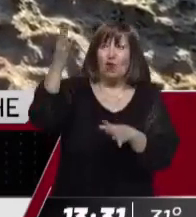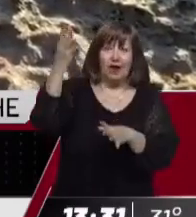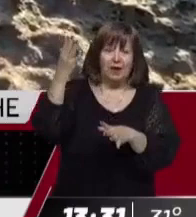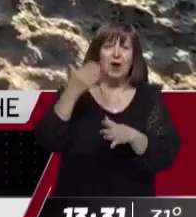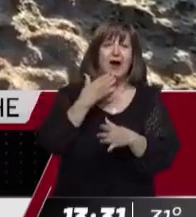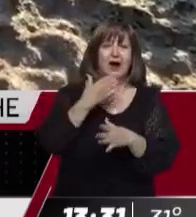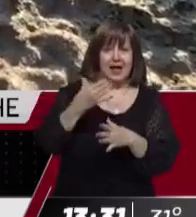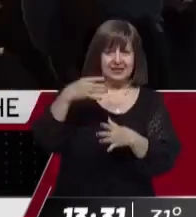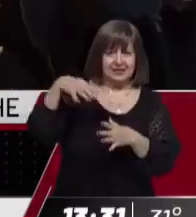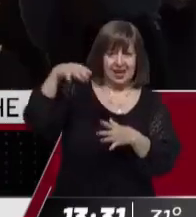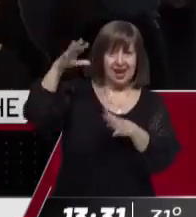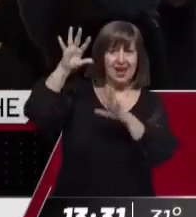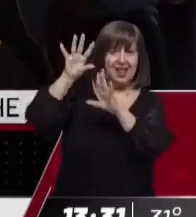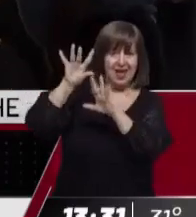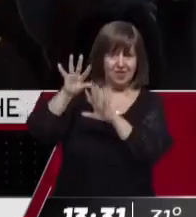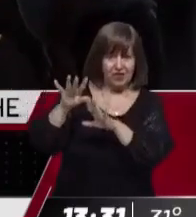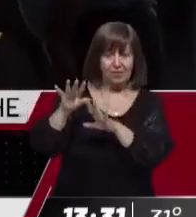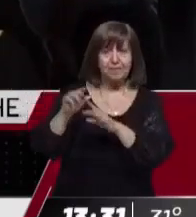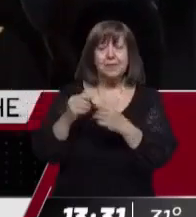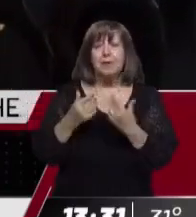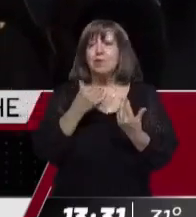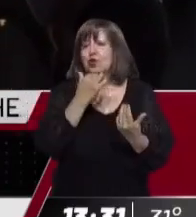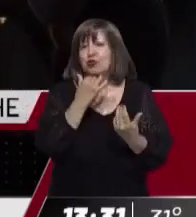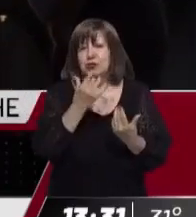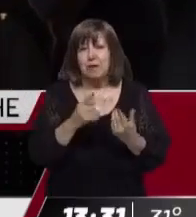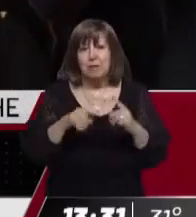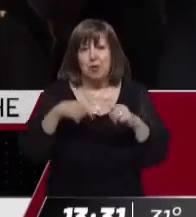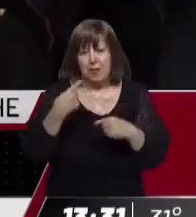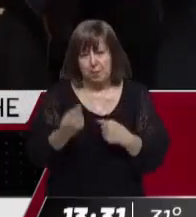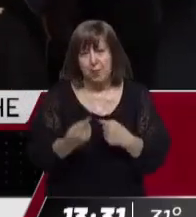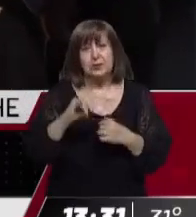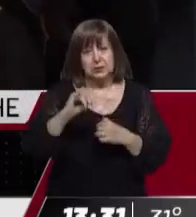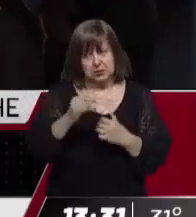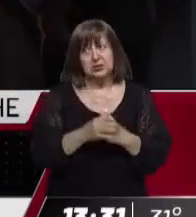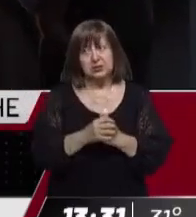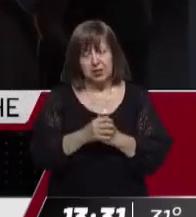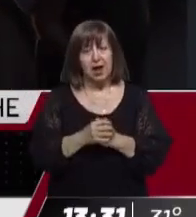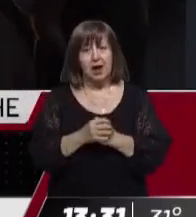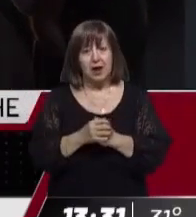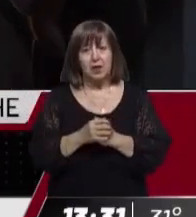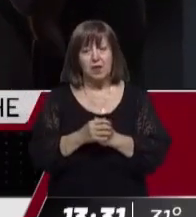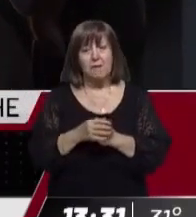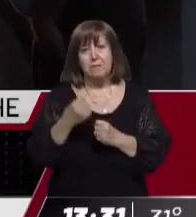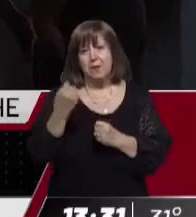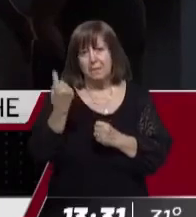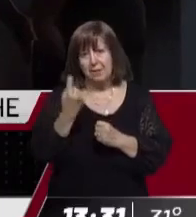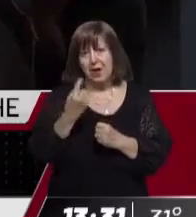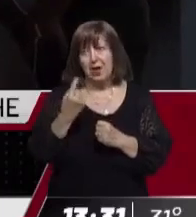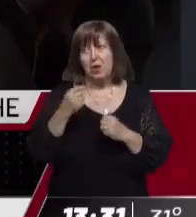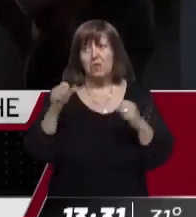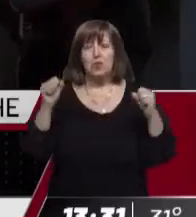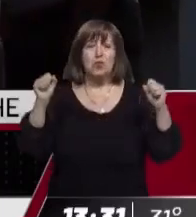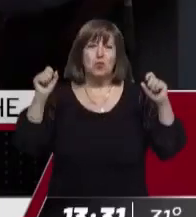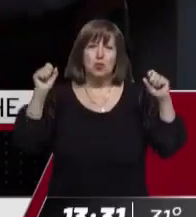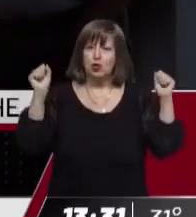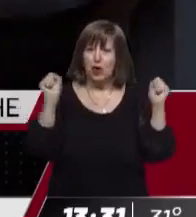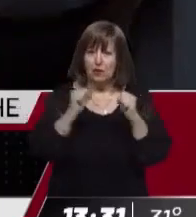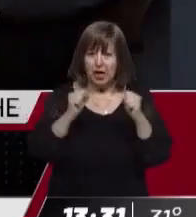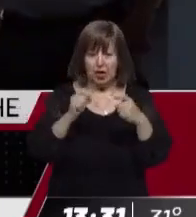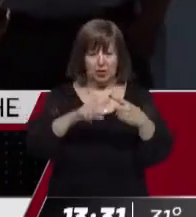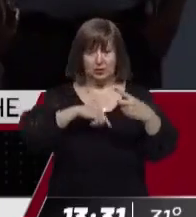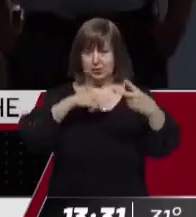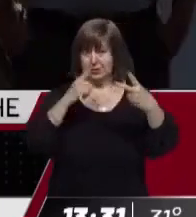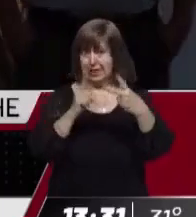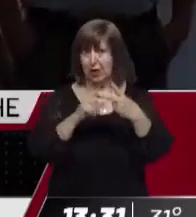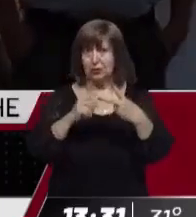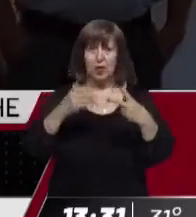la realidad es de grandes deshielos, de grandes calores que han habido semanas atrás y las lluvias también,